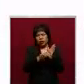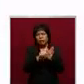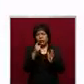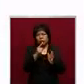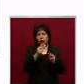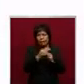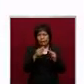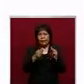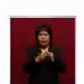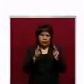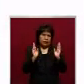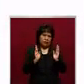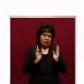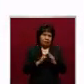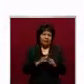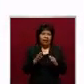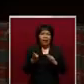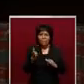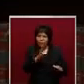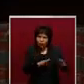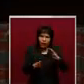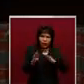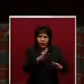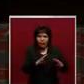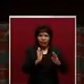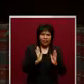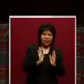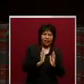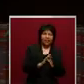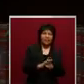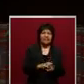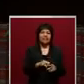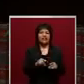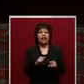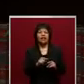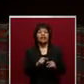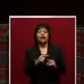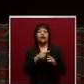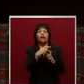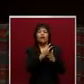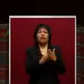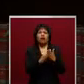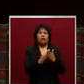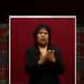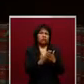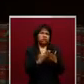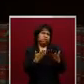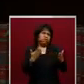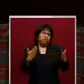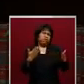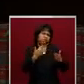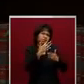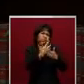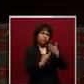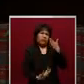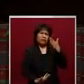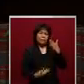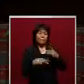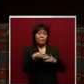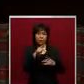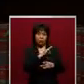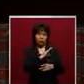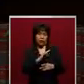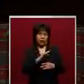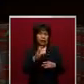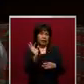la materia, ya sabes que me encanta la biología, si la materia es biología, es un programa muy amplio y puede ser